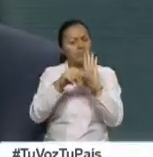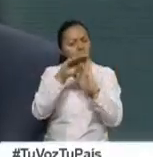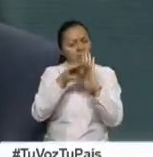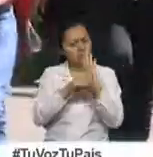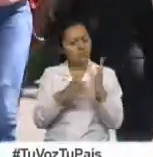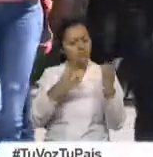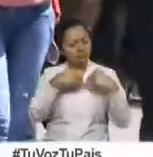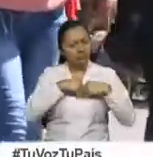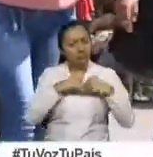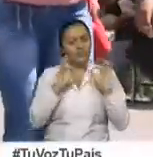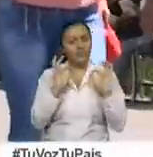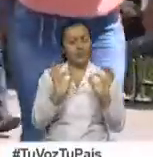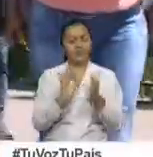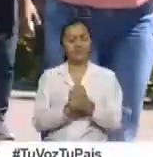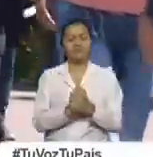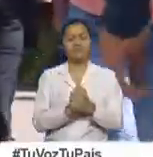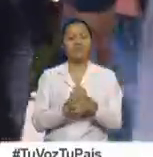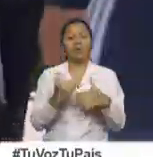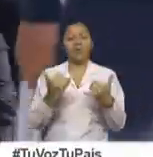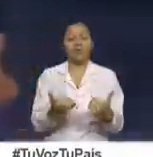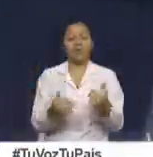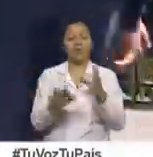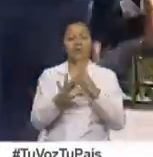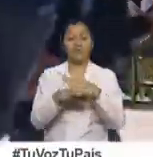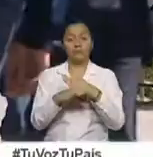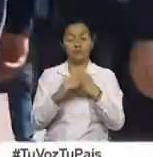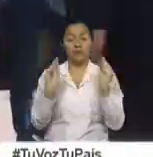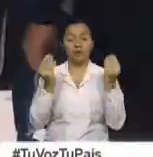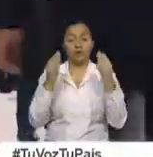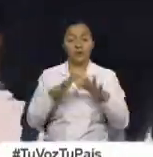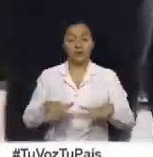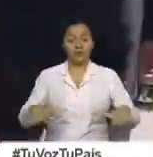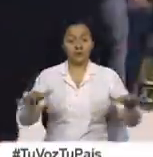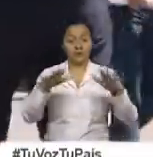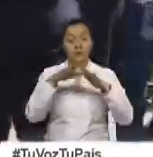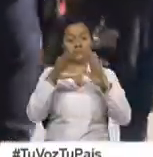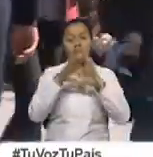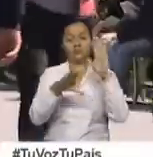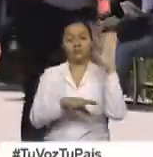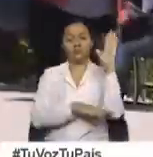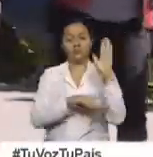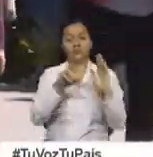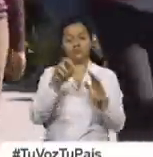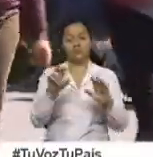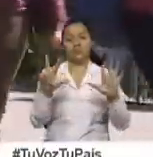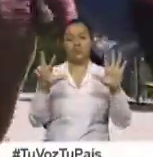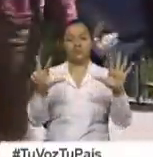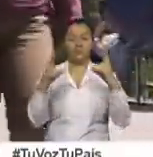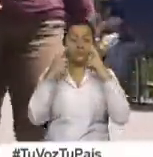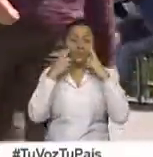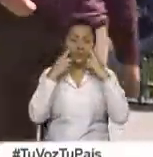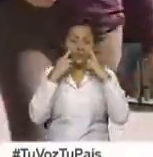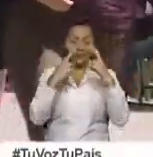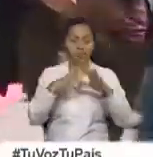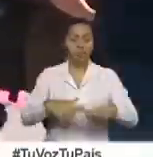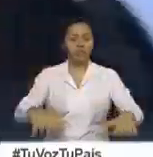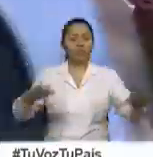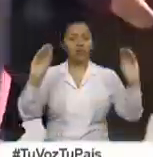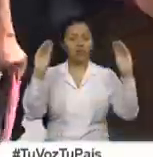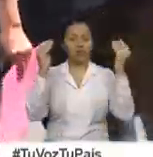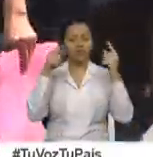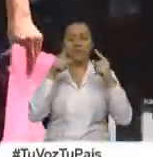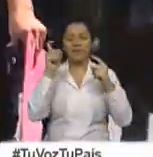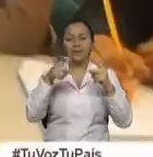férreos. Este rol protagónico de los jóvenes se marcó con la Constitución del 2008, al reconocer a esta población como sujetos